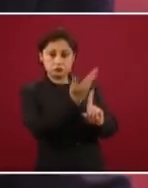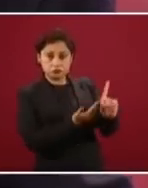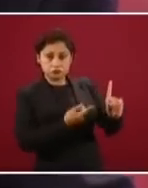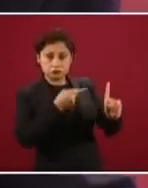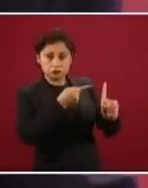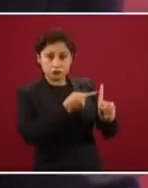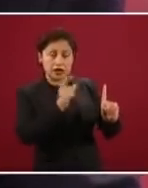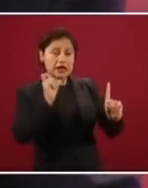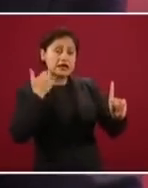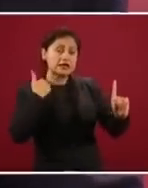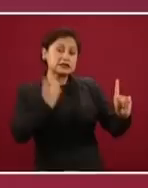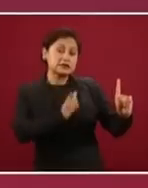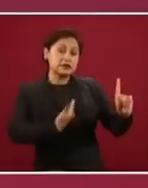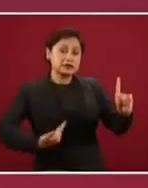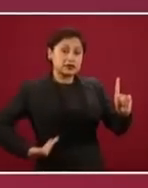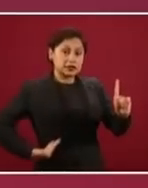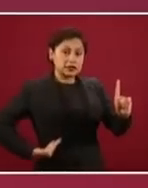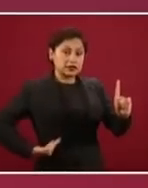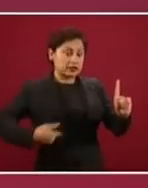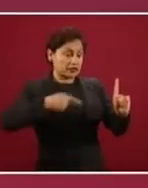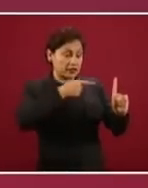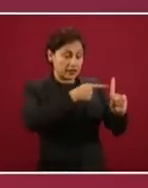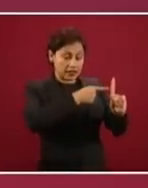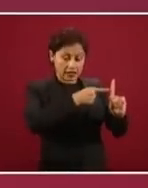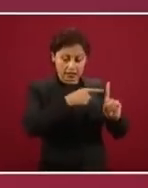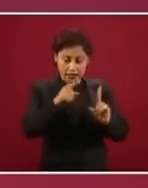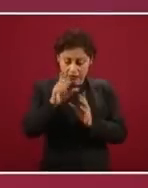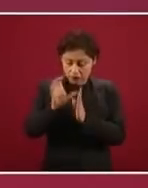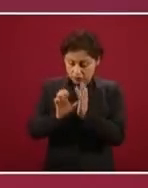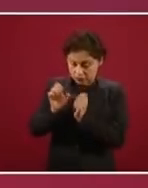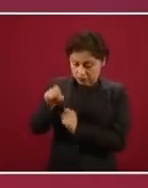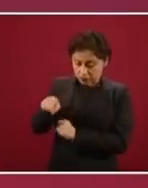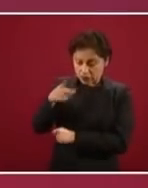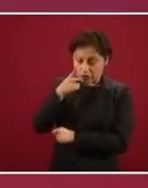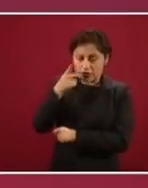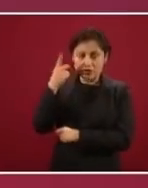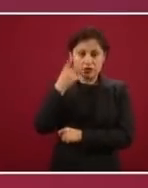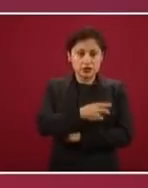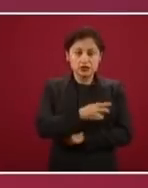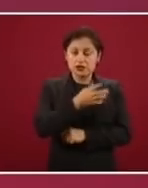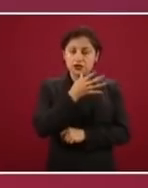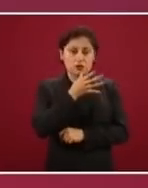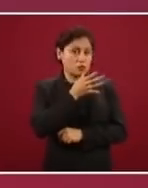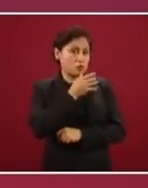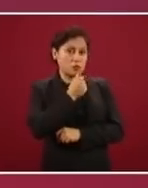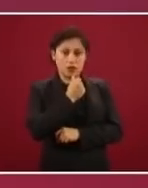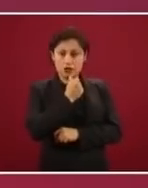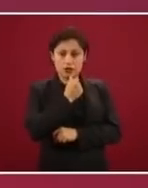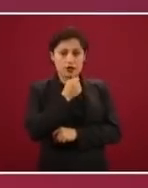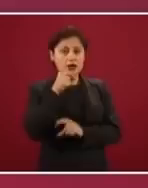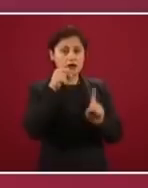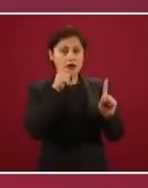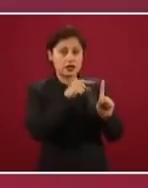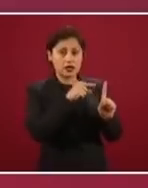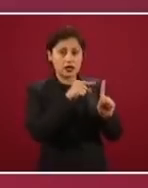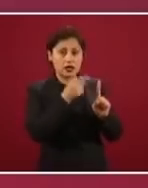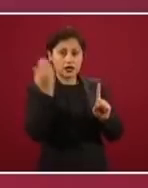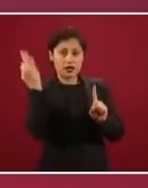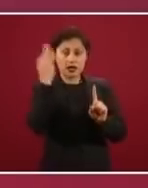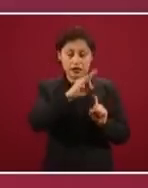traición a la patria es el único caso que tenemos en la